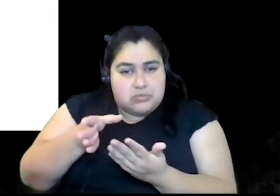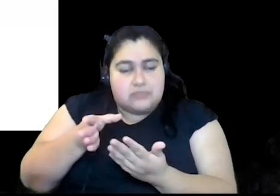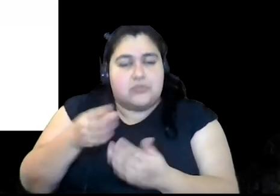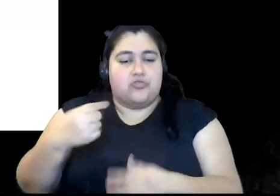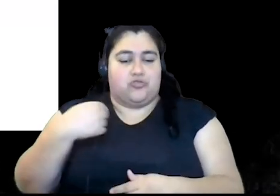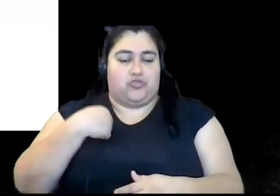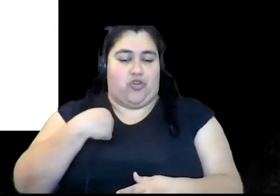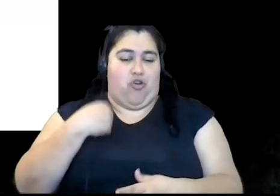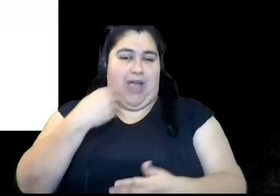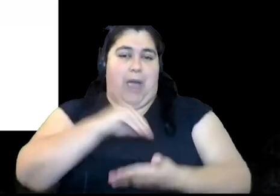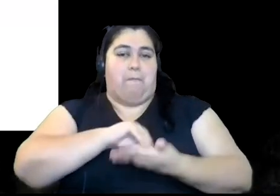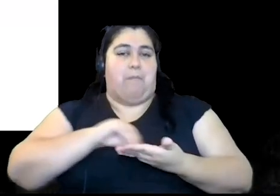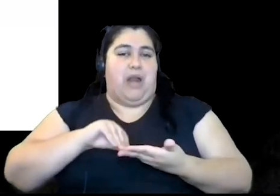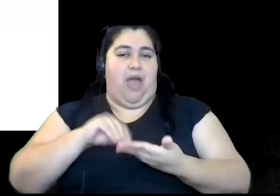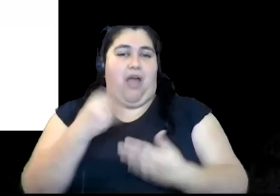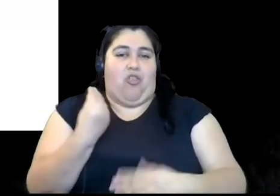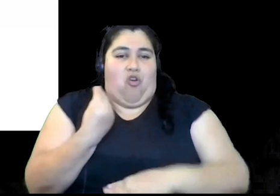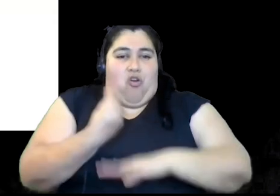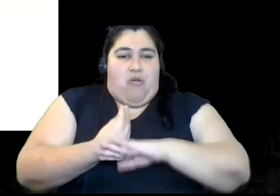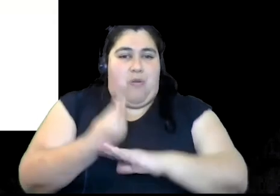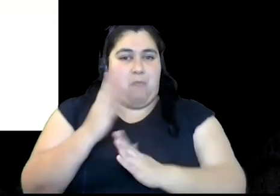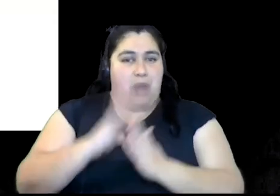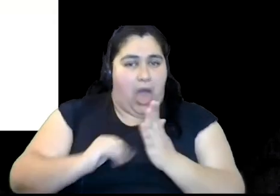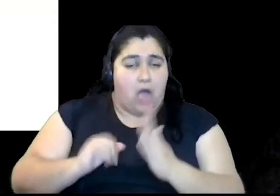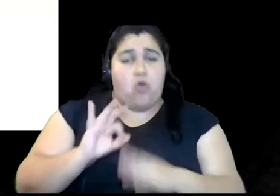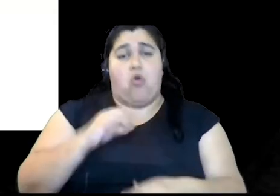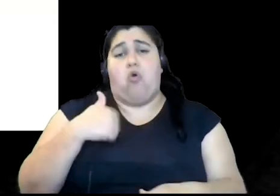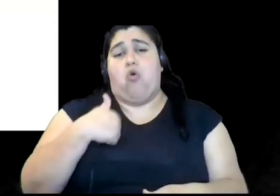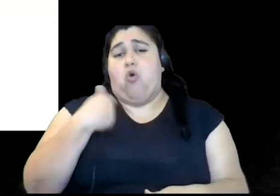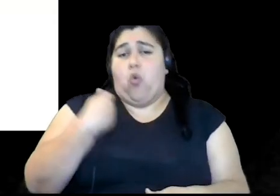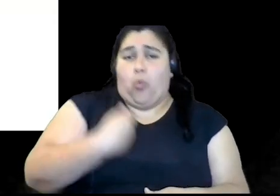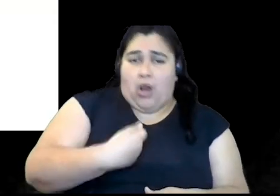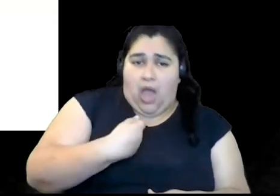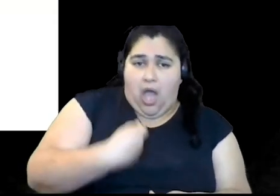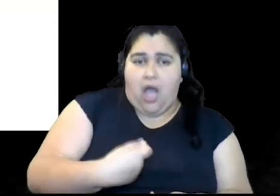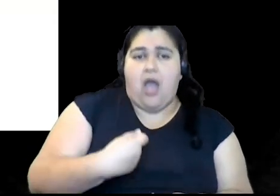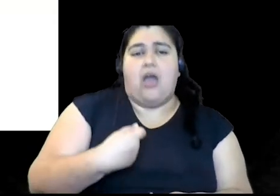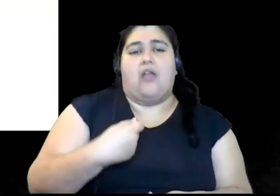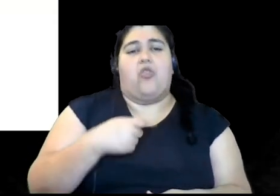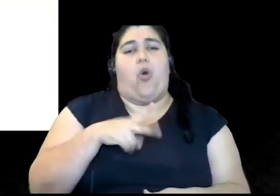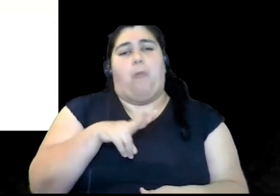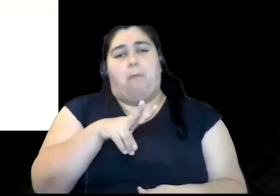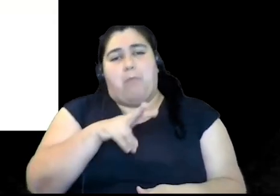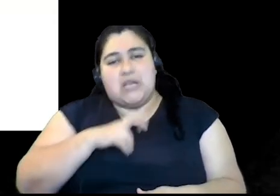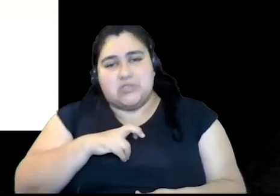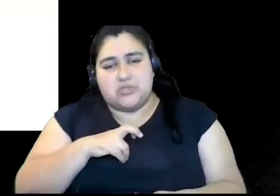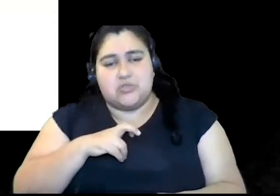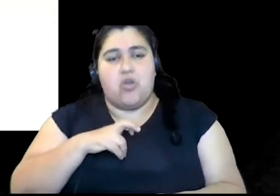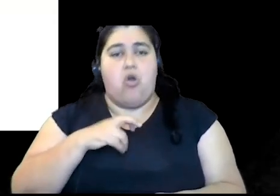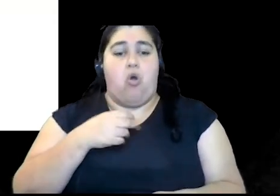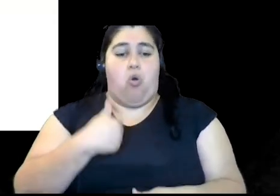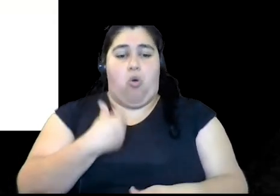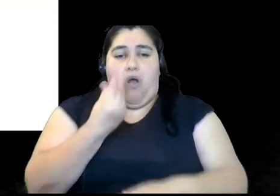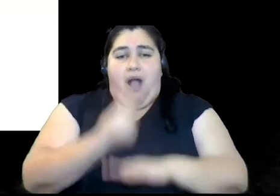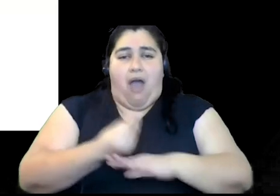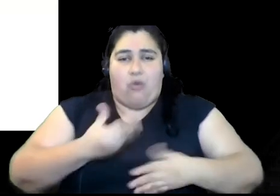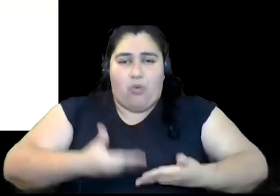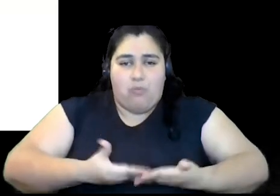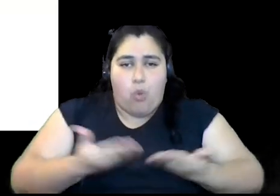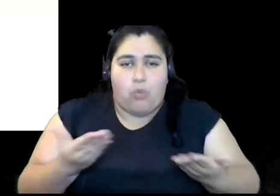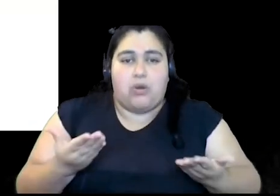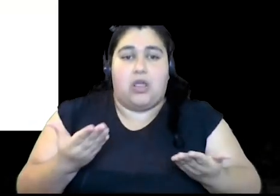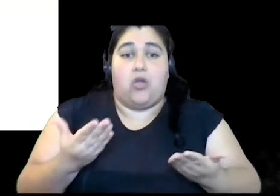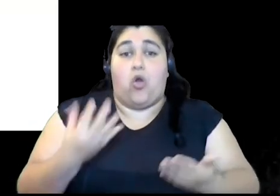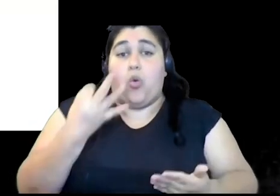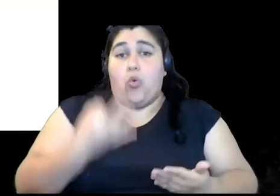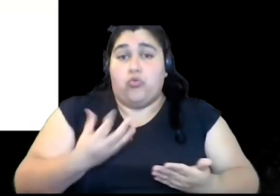soy empleado en relación de dependencia o soy jubilado, repensionado o si tengo un cargo público y me